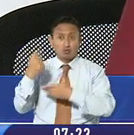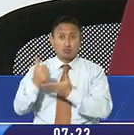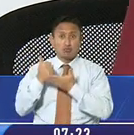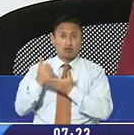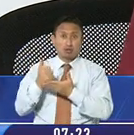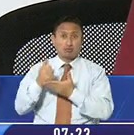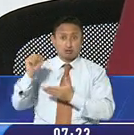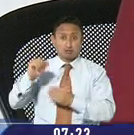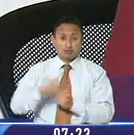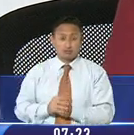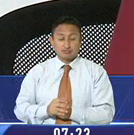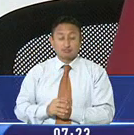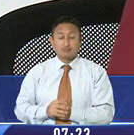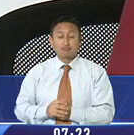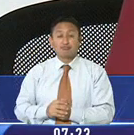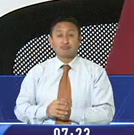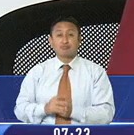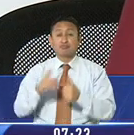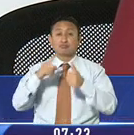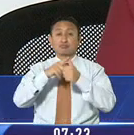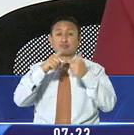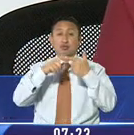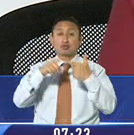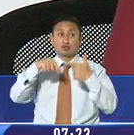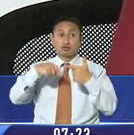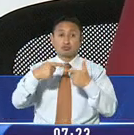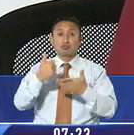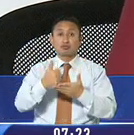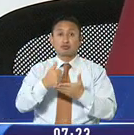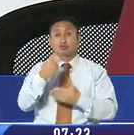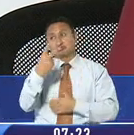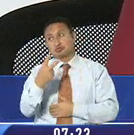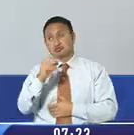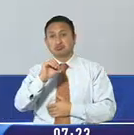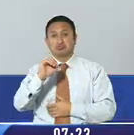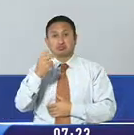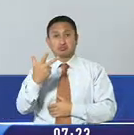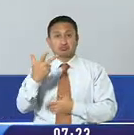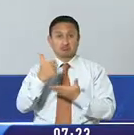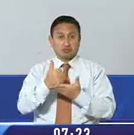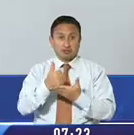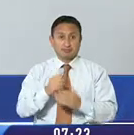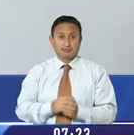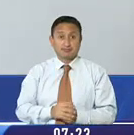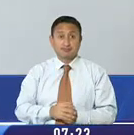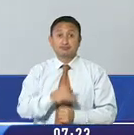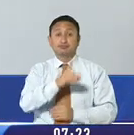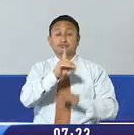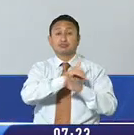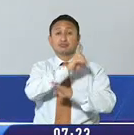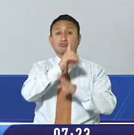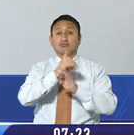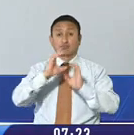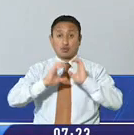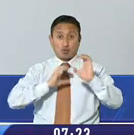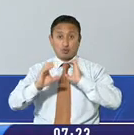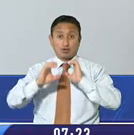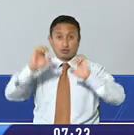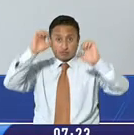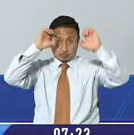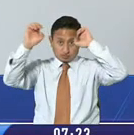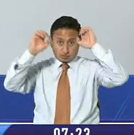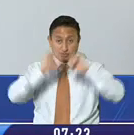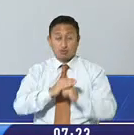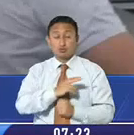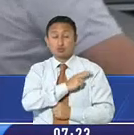y 2 de cada 3 tienen 2 o más beneficios económicos. Albertina Navas, directora de Comunicación Estratégica de la